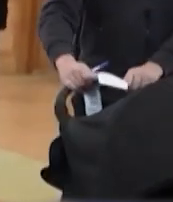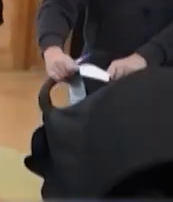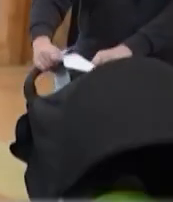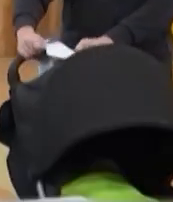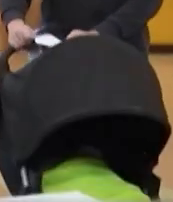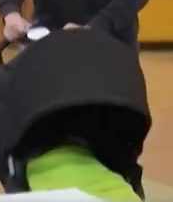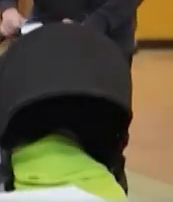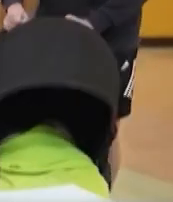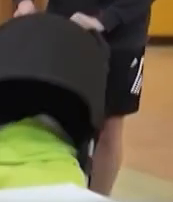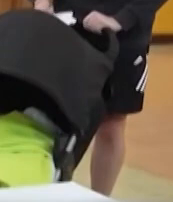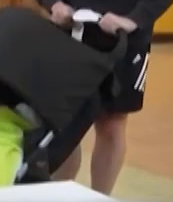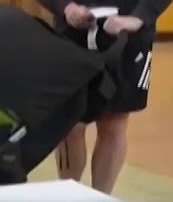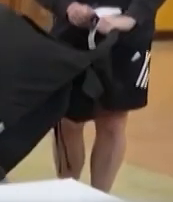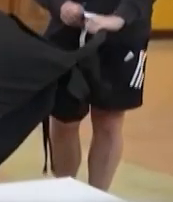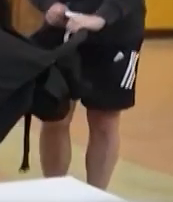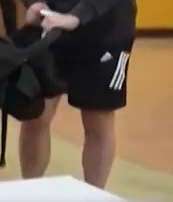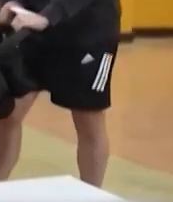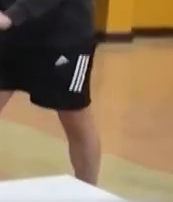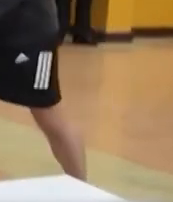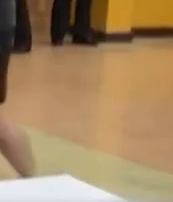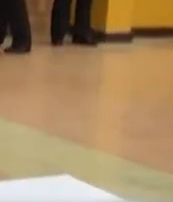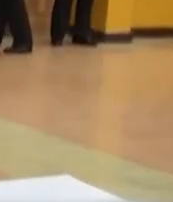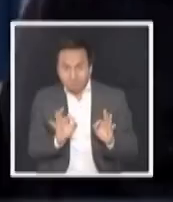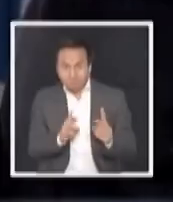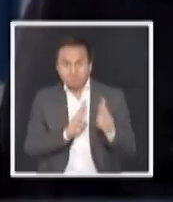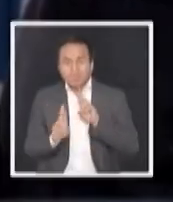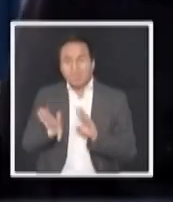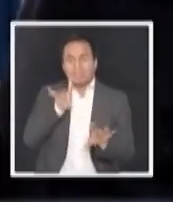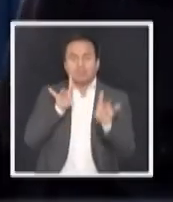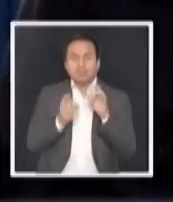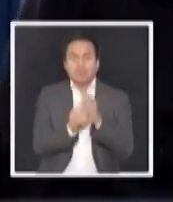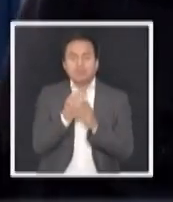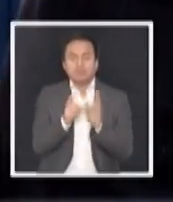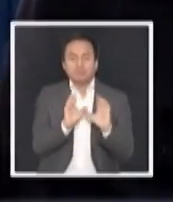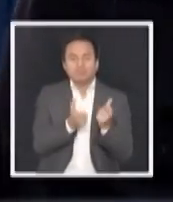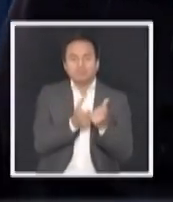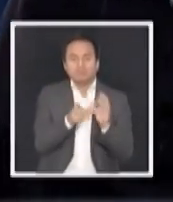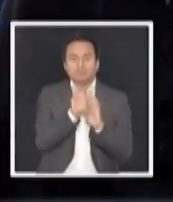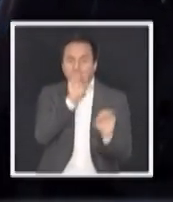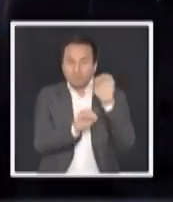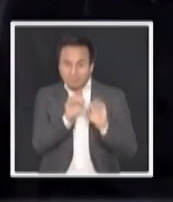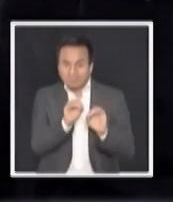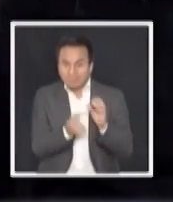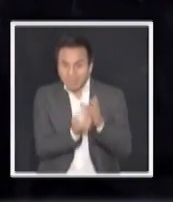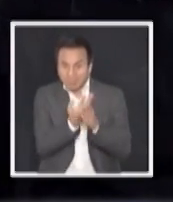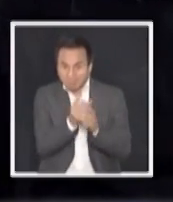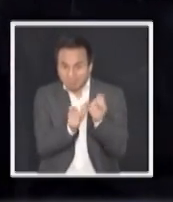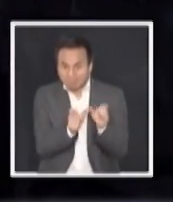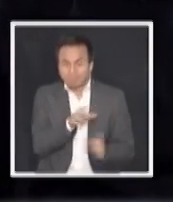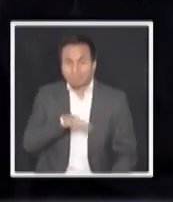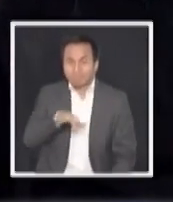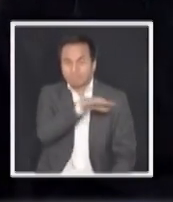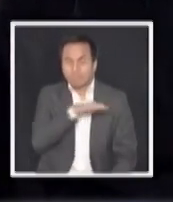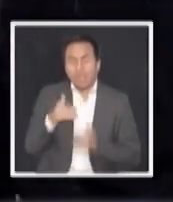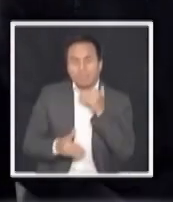votación dio por tierra esa constitución, la reprobó de manera también abrumadora con el